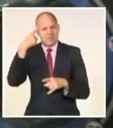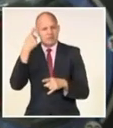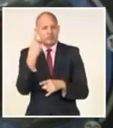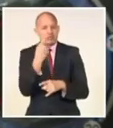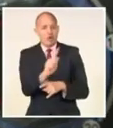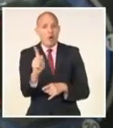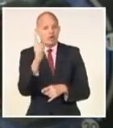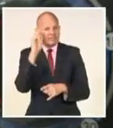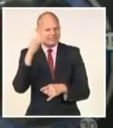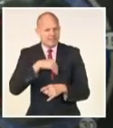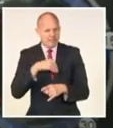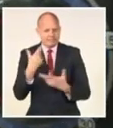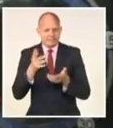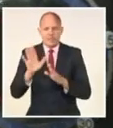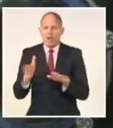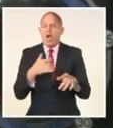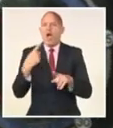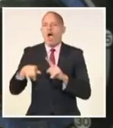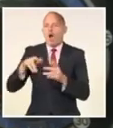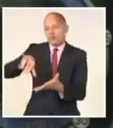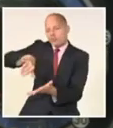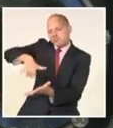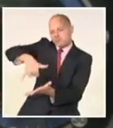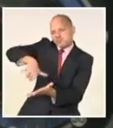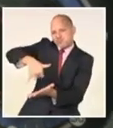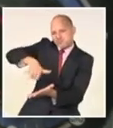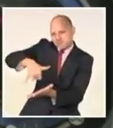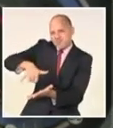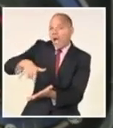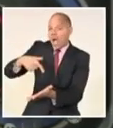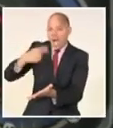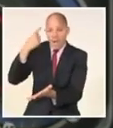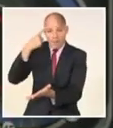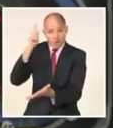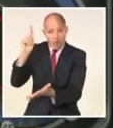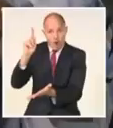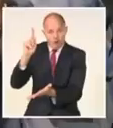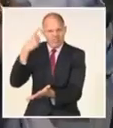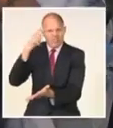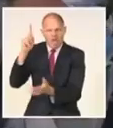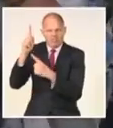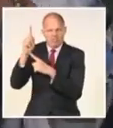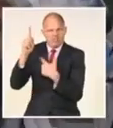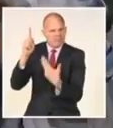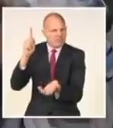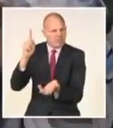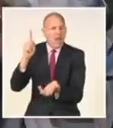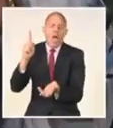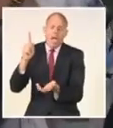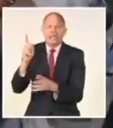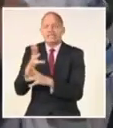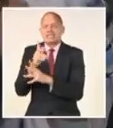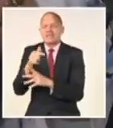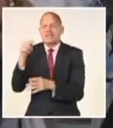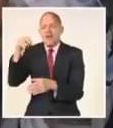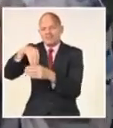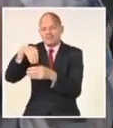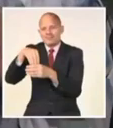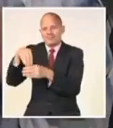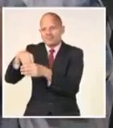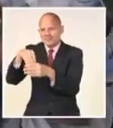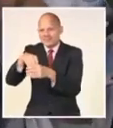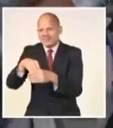una olla de presión eléctrica también inteligente. Cuando digo inteligente, es que tiene funciones que a través de